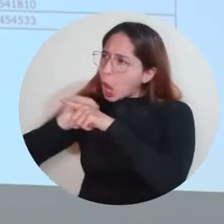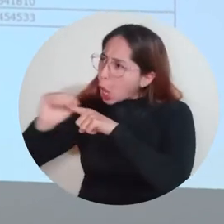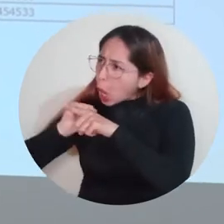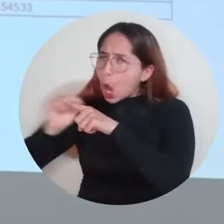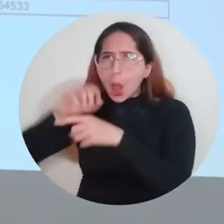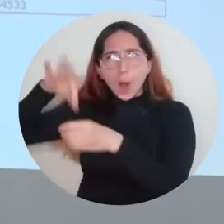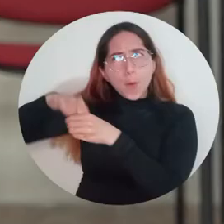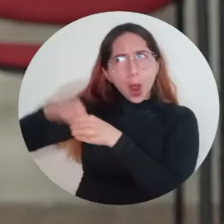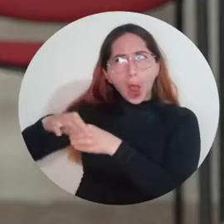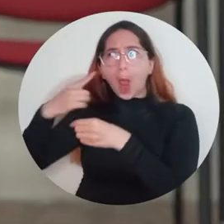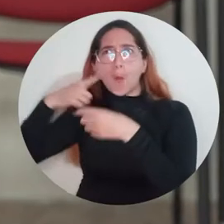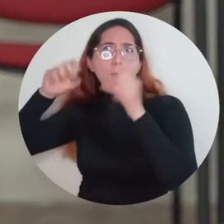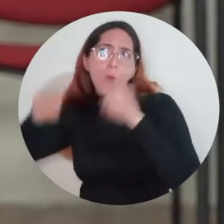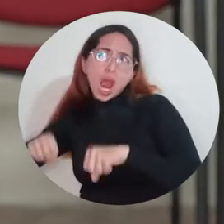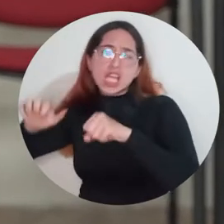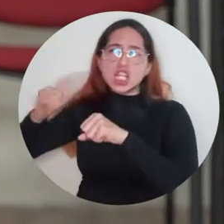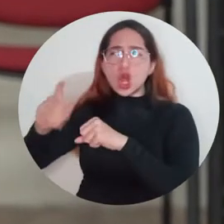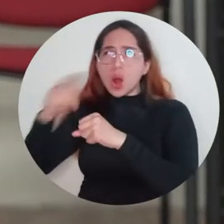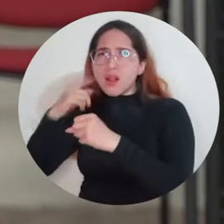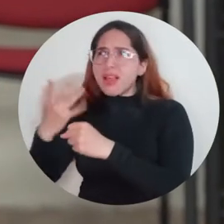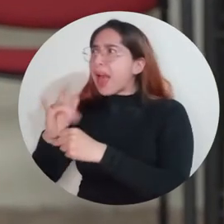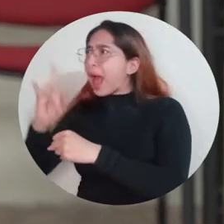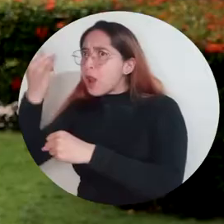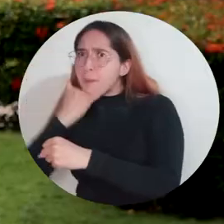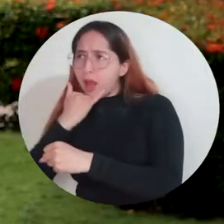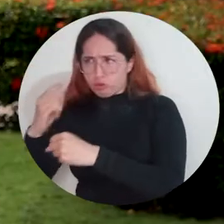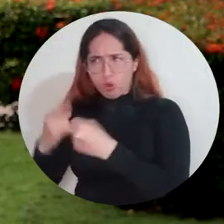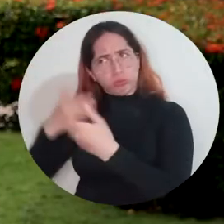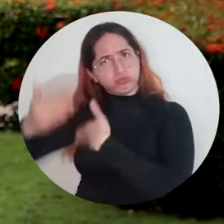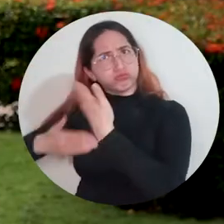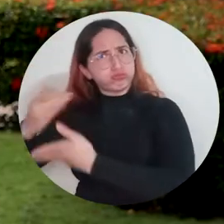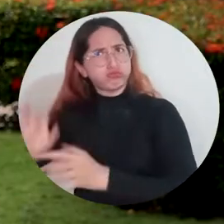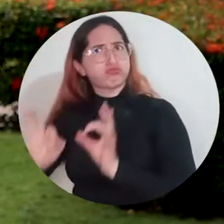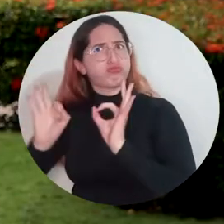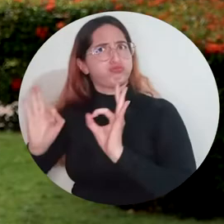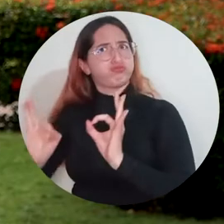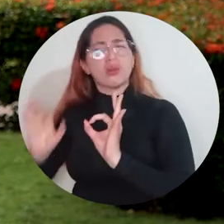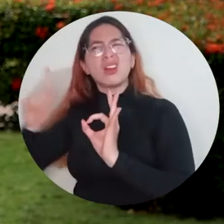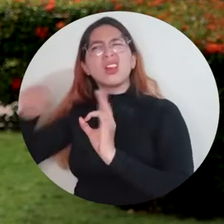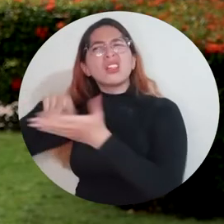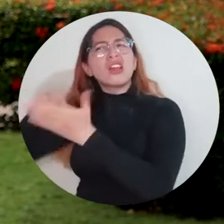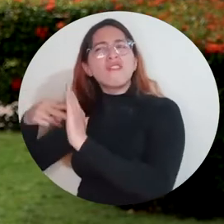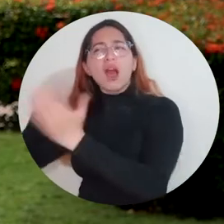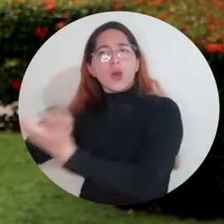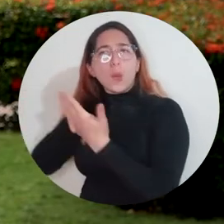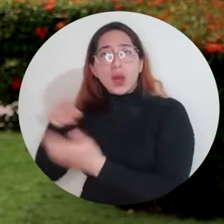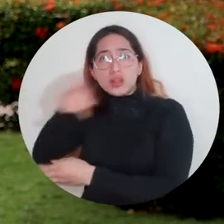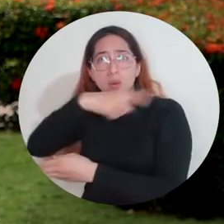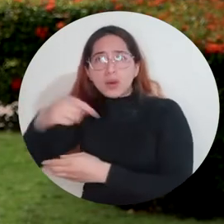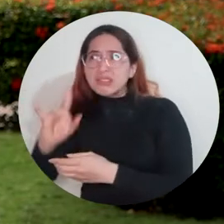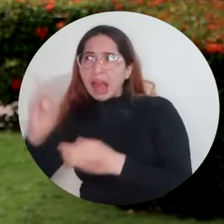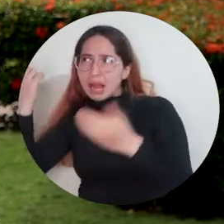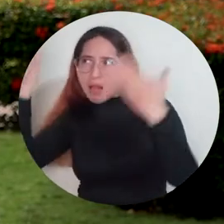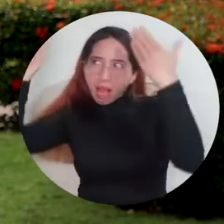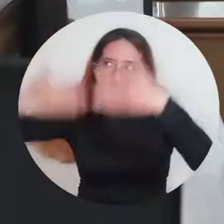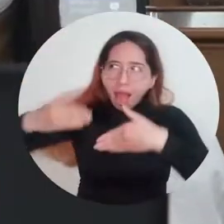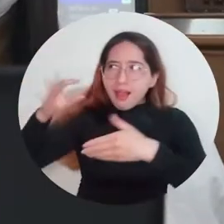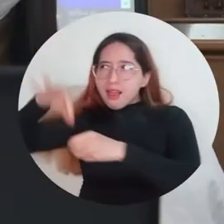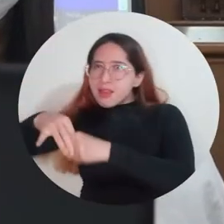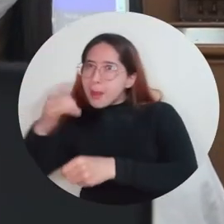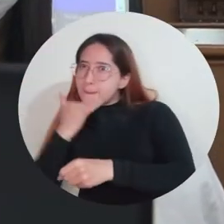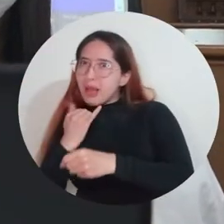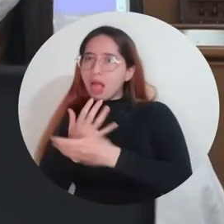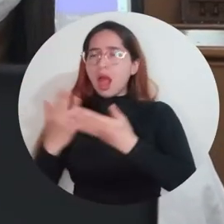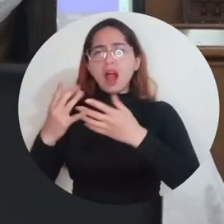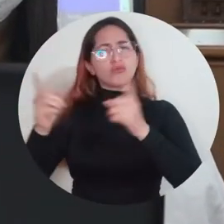exitoso, ya que garantizará transparencia a todos los electores y todos los inscritos para las